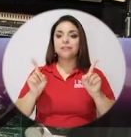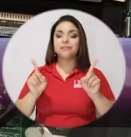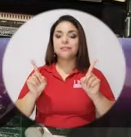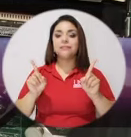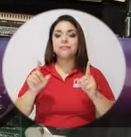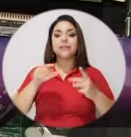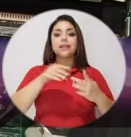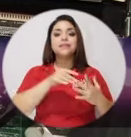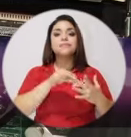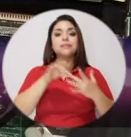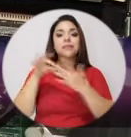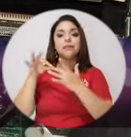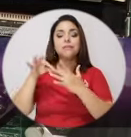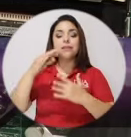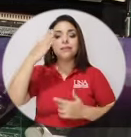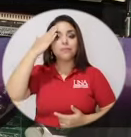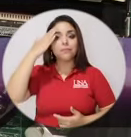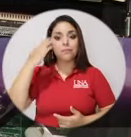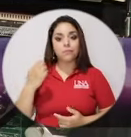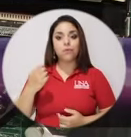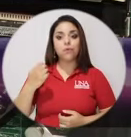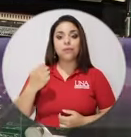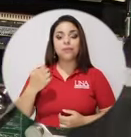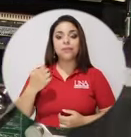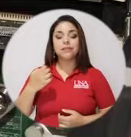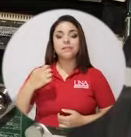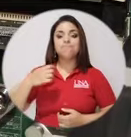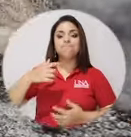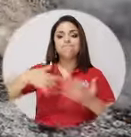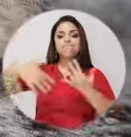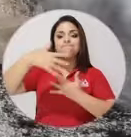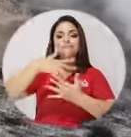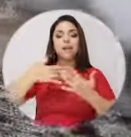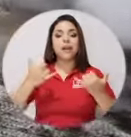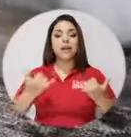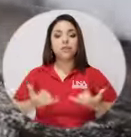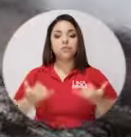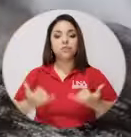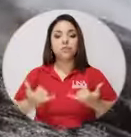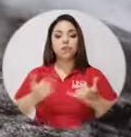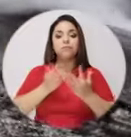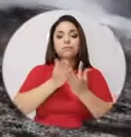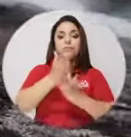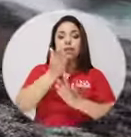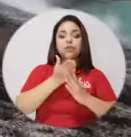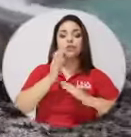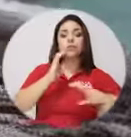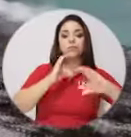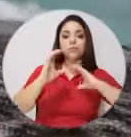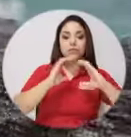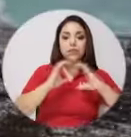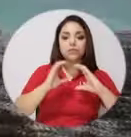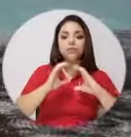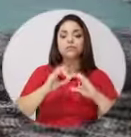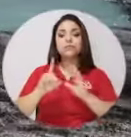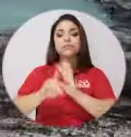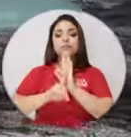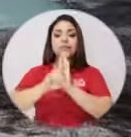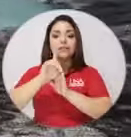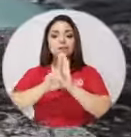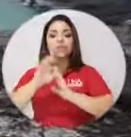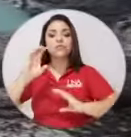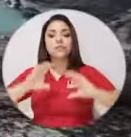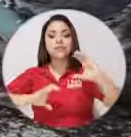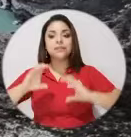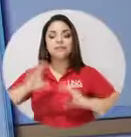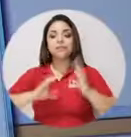diferente, especialmente porque también en el contexto actual los medios de comunicación, el